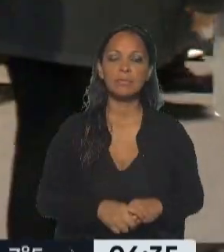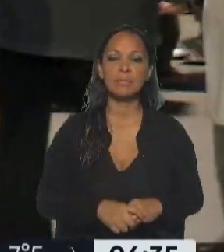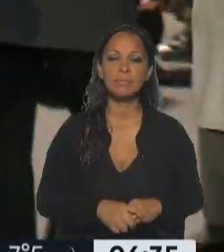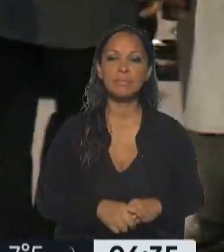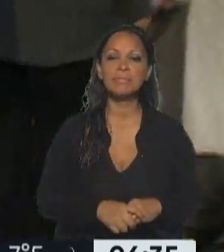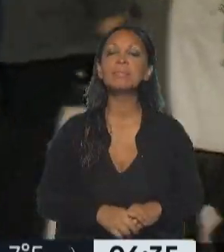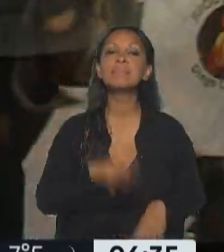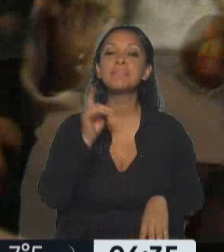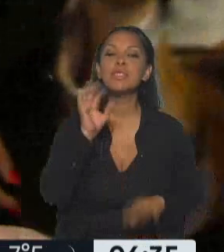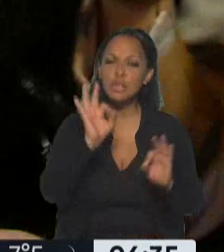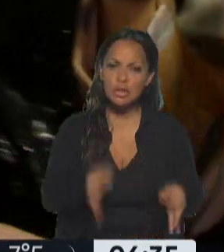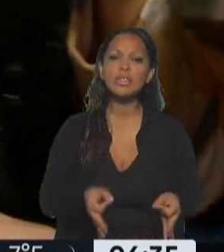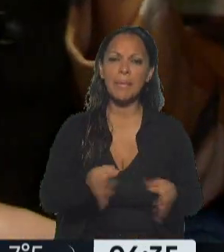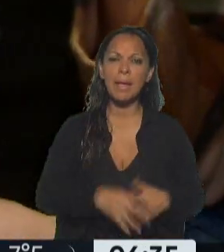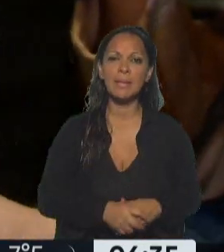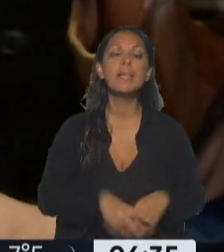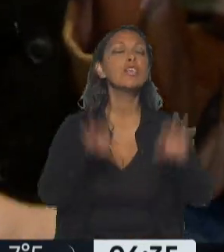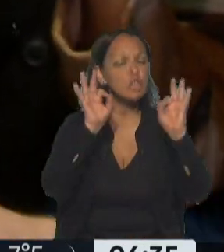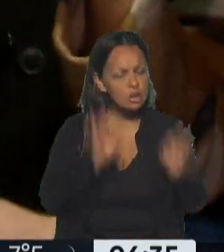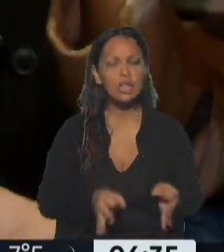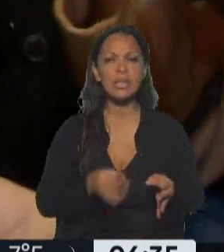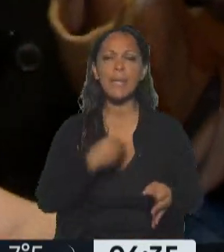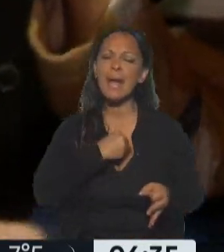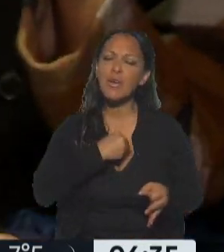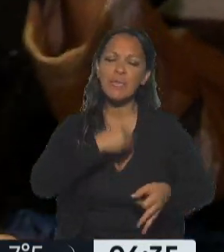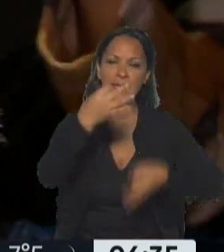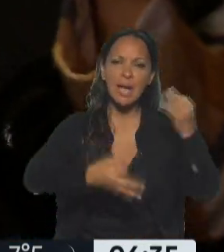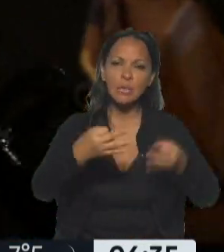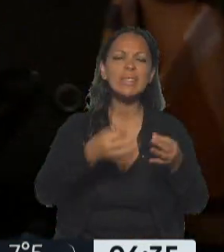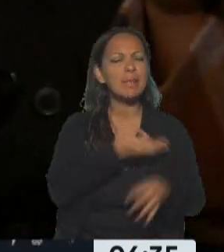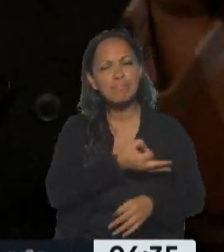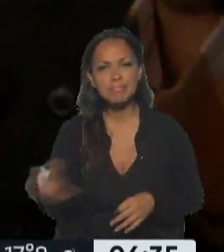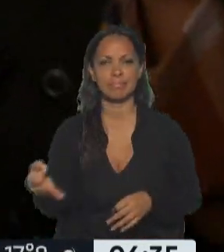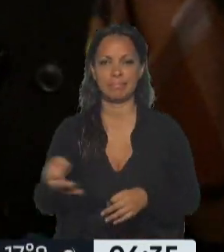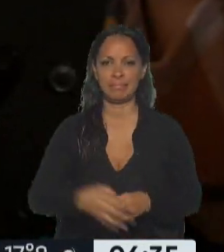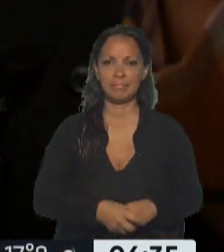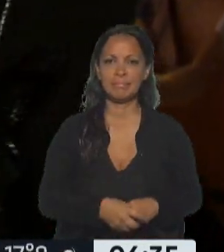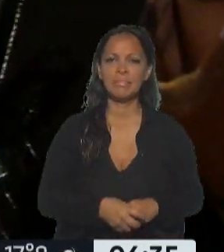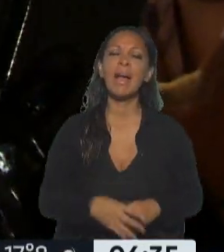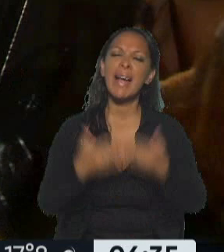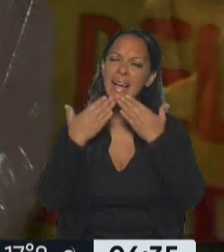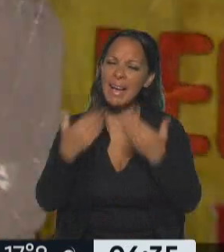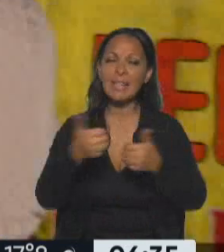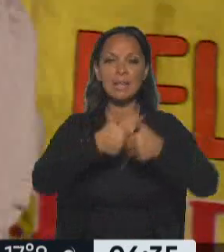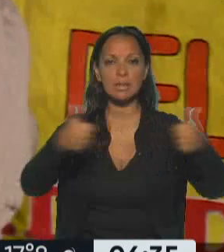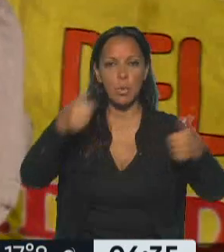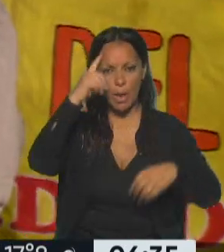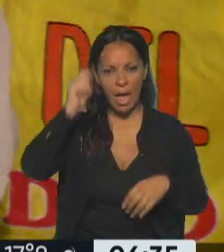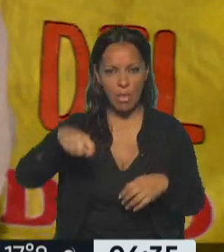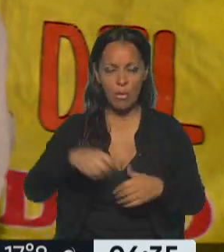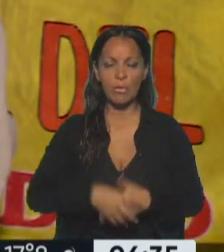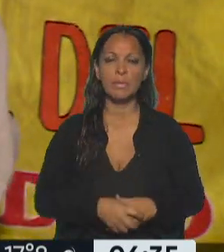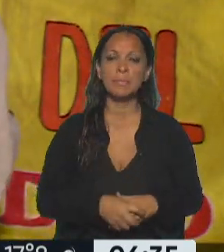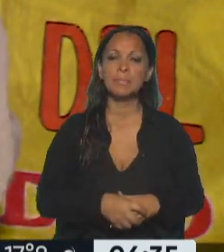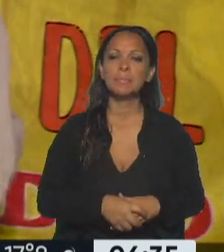lo íbamos a lograr. Yo dije que confiaba en la justicia. Y así fue. Gracias al jurado.